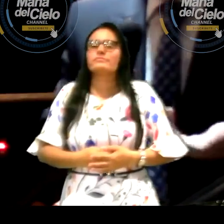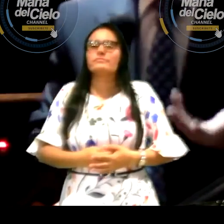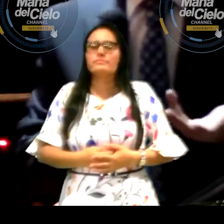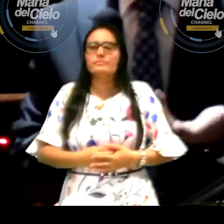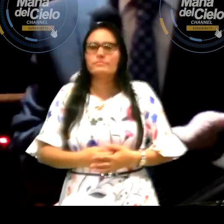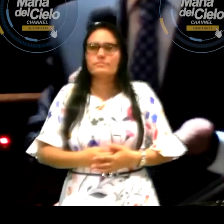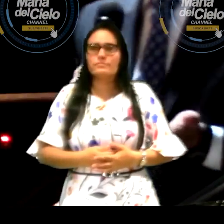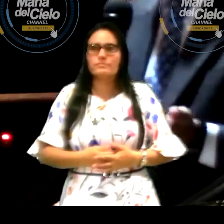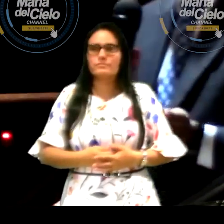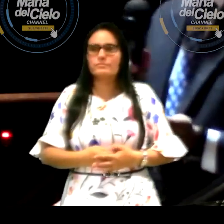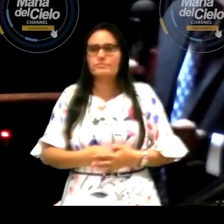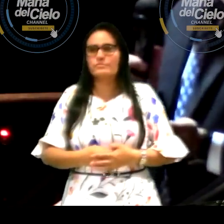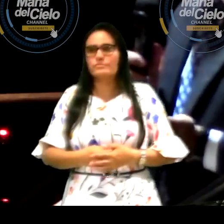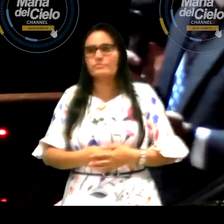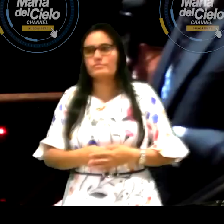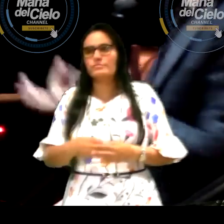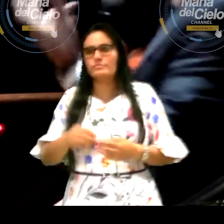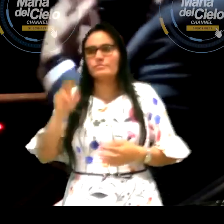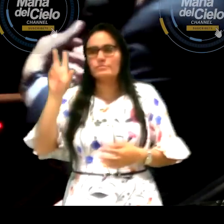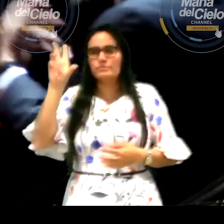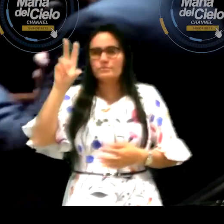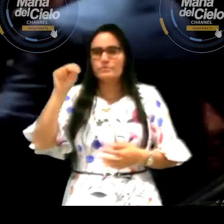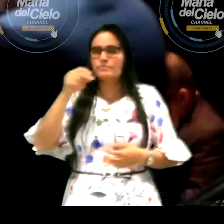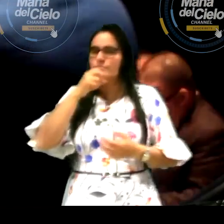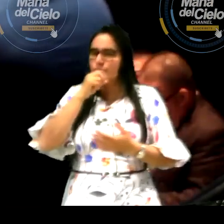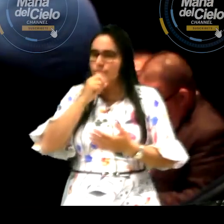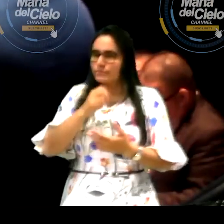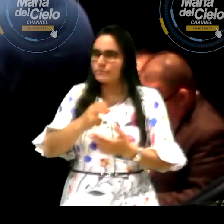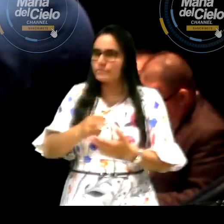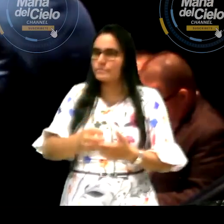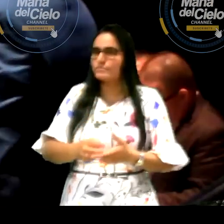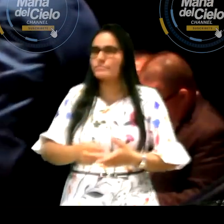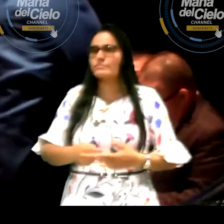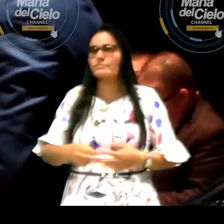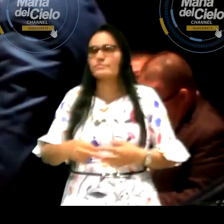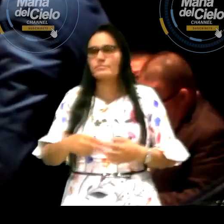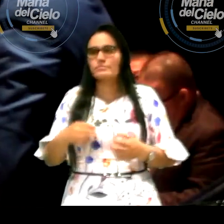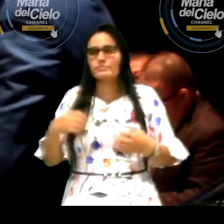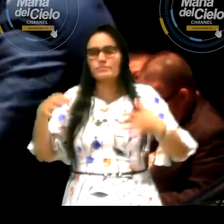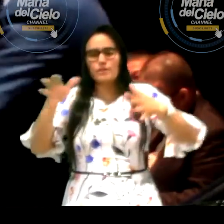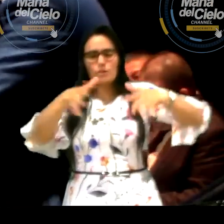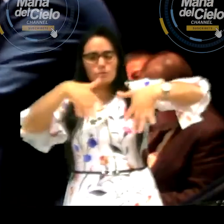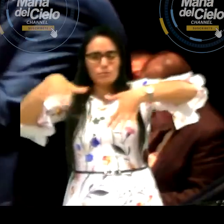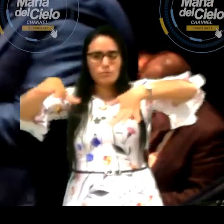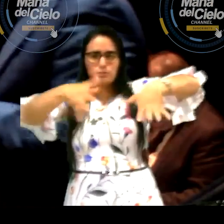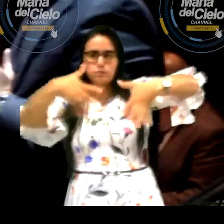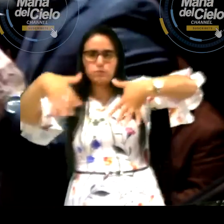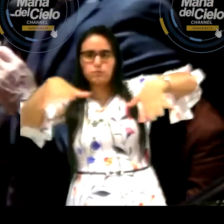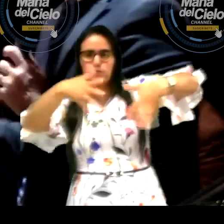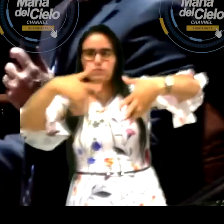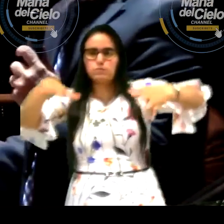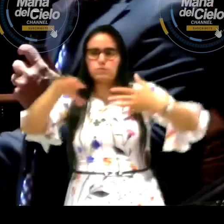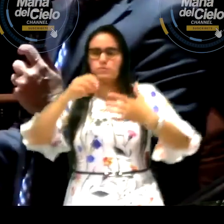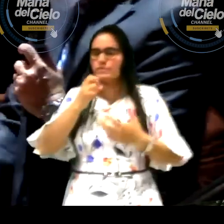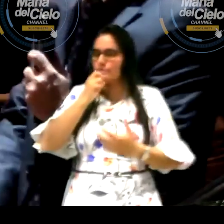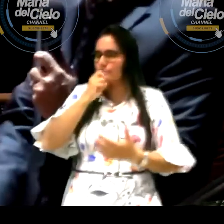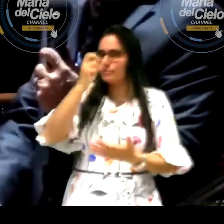Claro, no es fácil creer cuando el viento sopla en contra, cuando es usted el que está